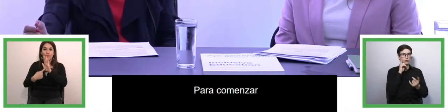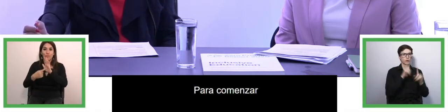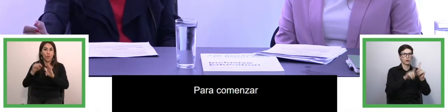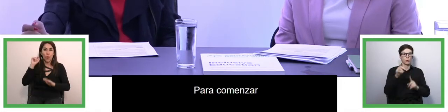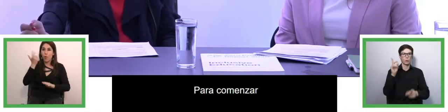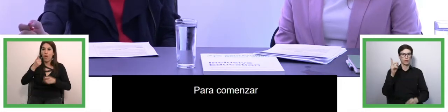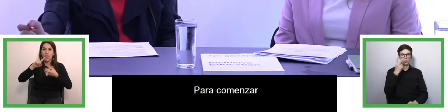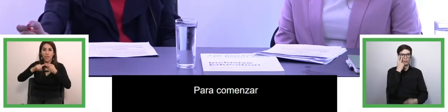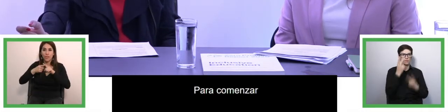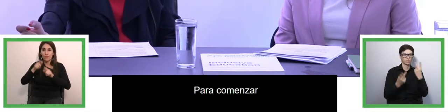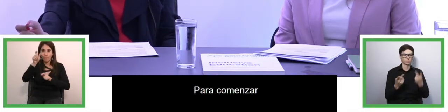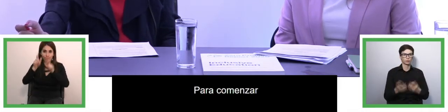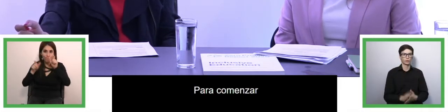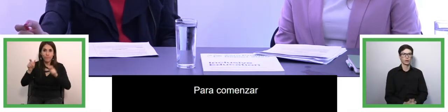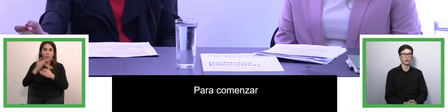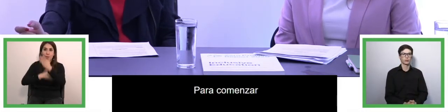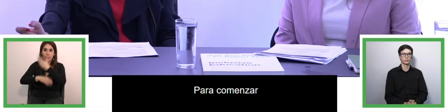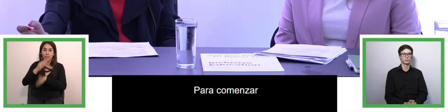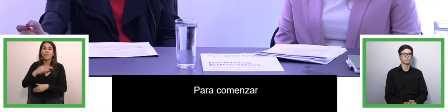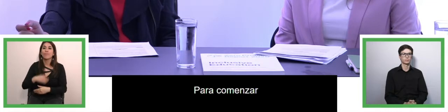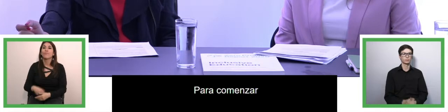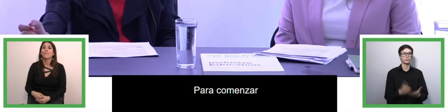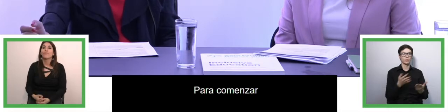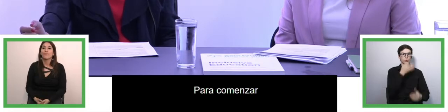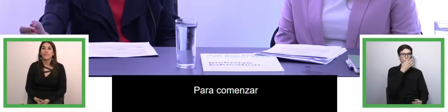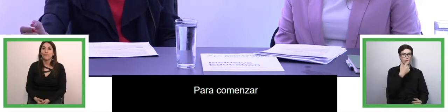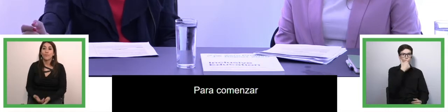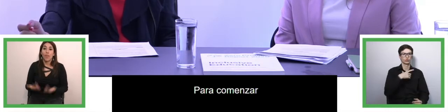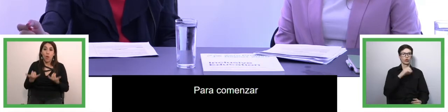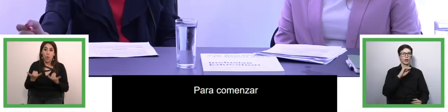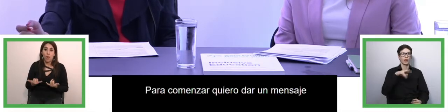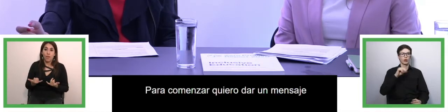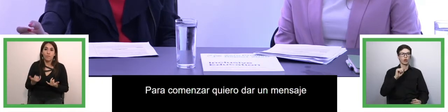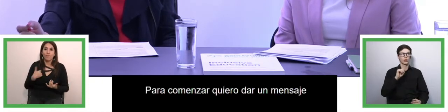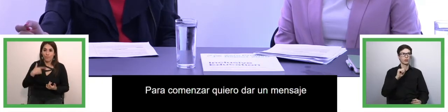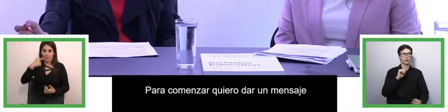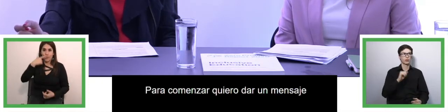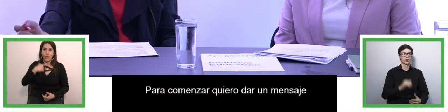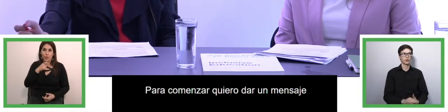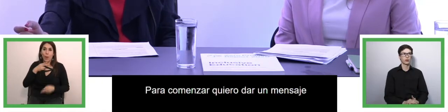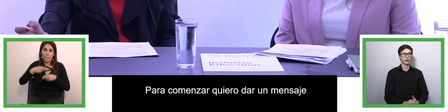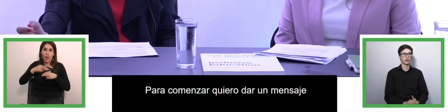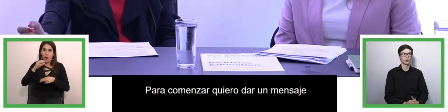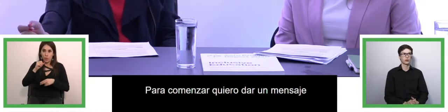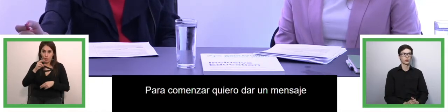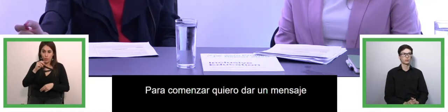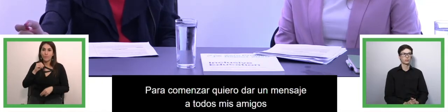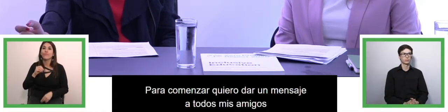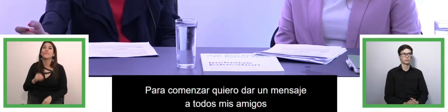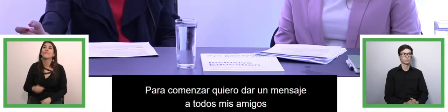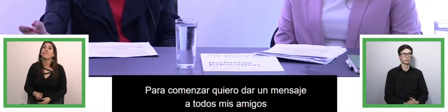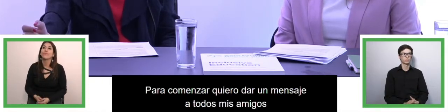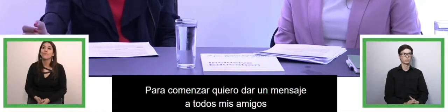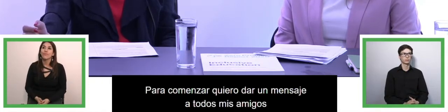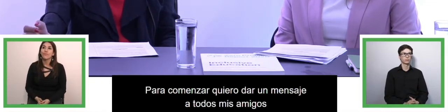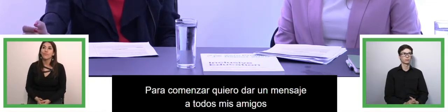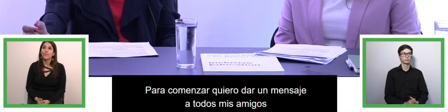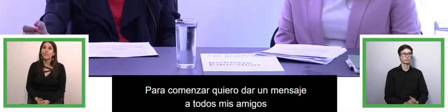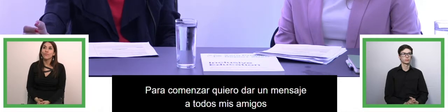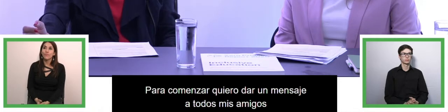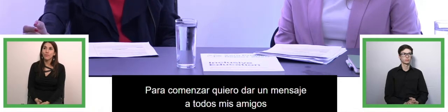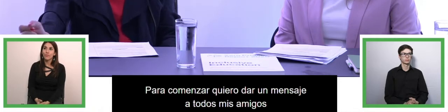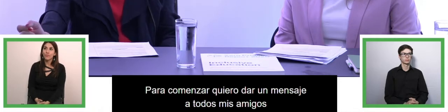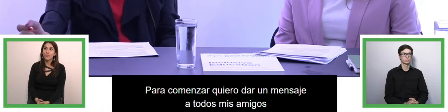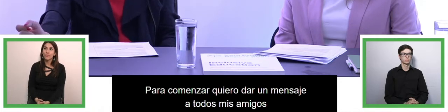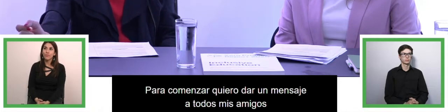visual. Como dije, soy Carolina, tengo tez blanca, pelo trigueño y ando vestida con una blusa